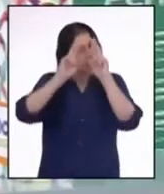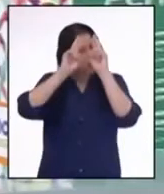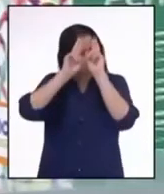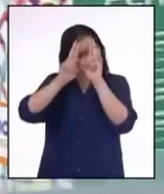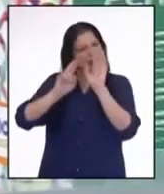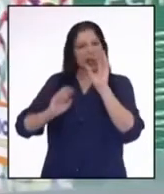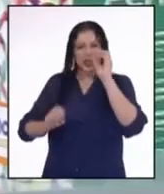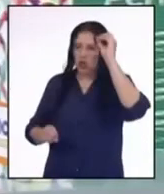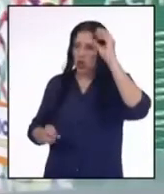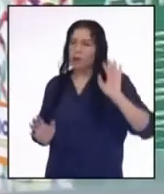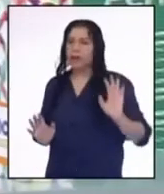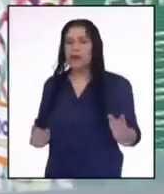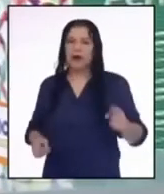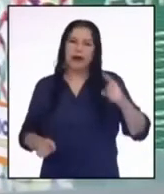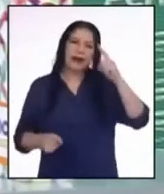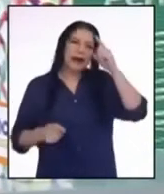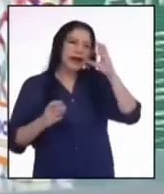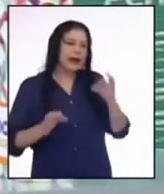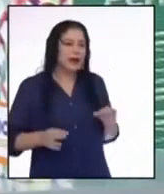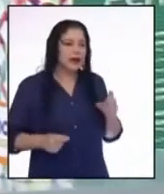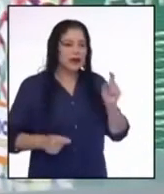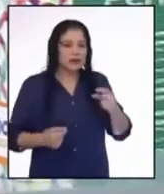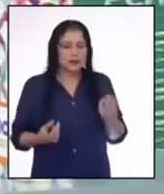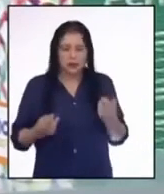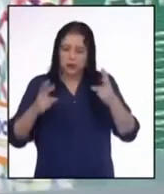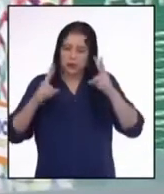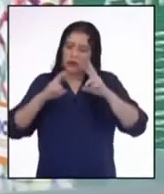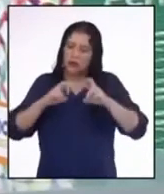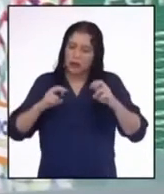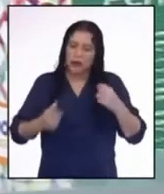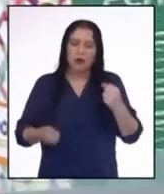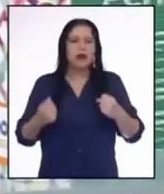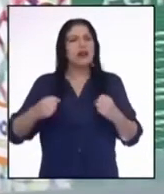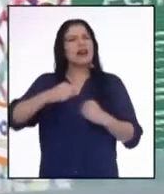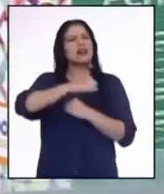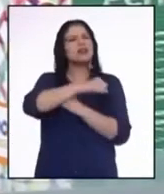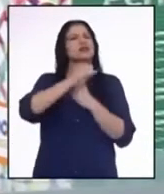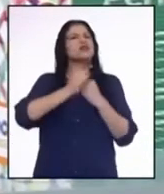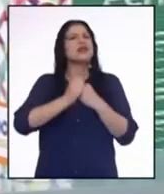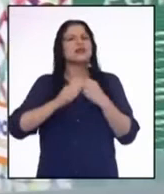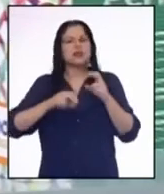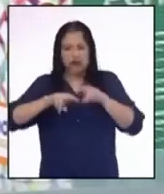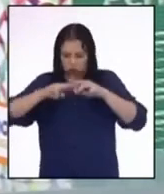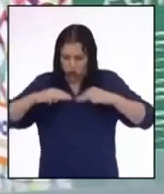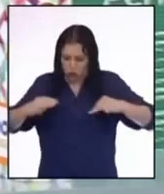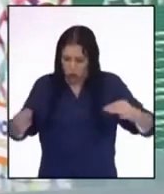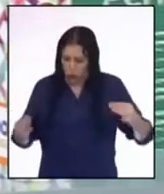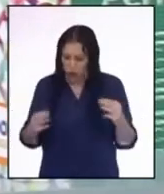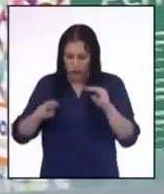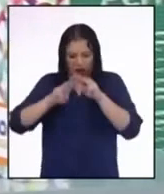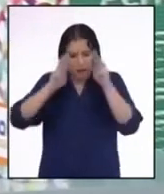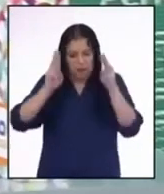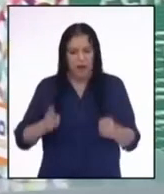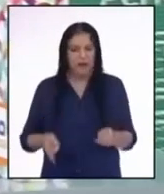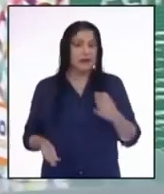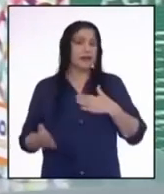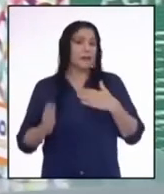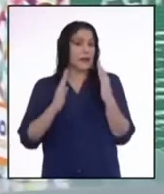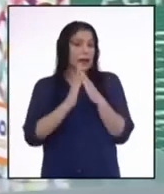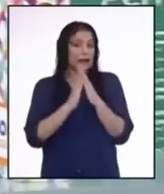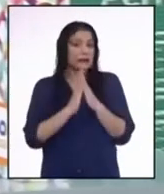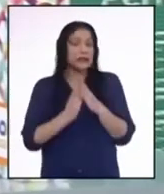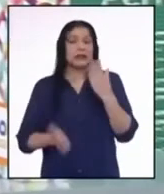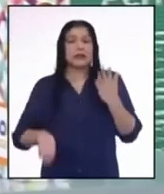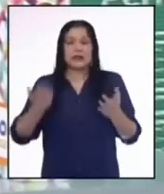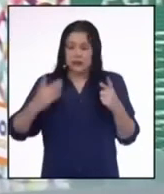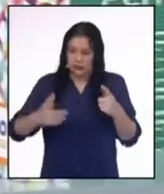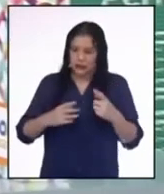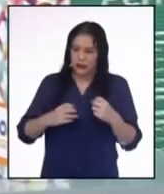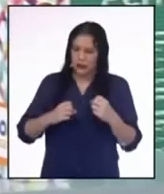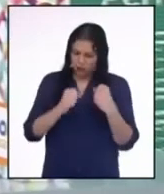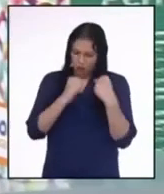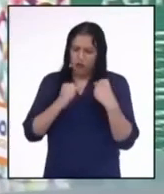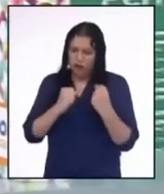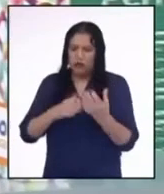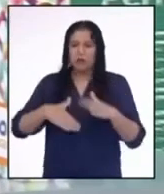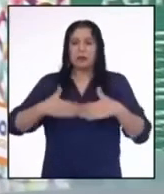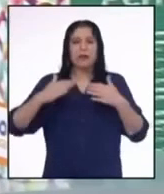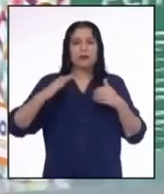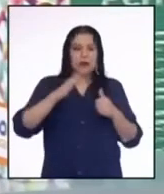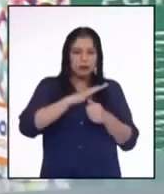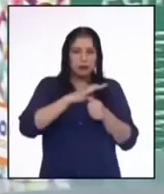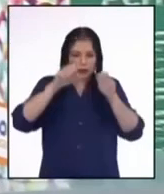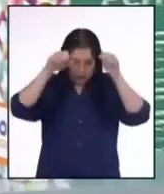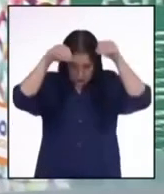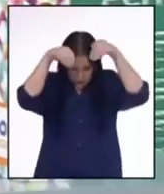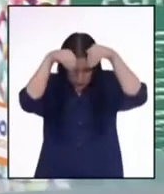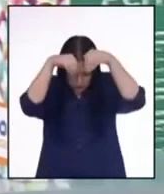de Junior, creo que debemos evaluar la consistencia y resistencia de los muebles o enseres de la casa. Ver si acaso serían buenos refugios, colocarnos